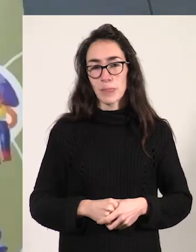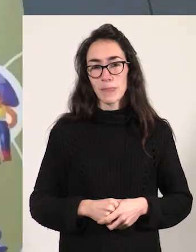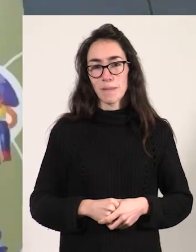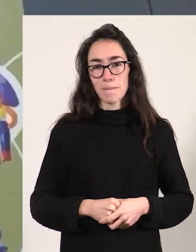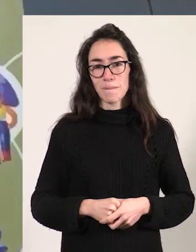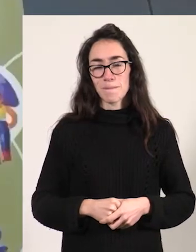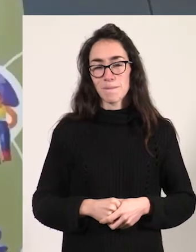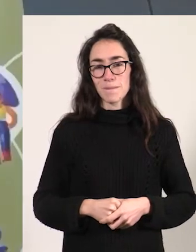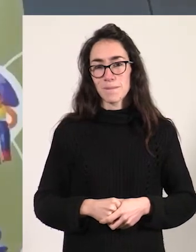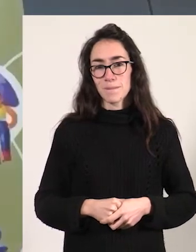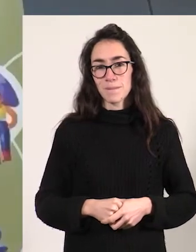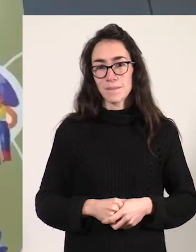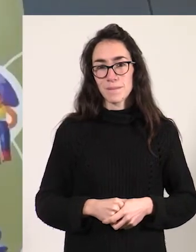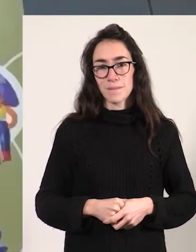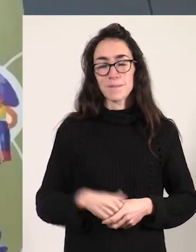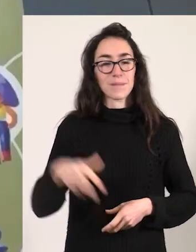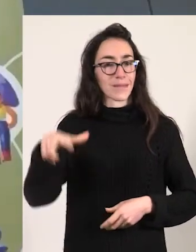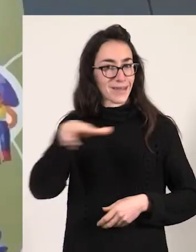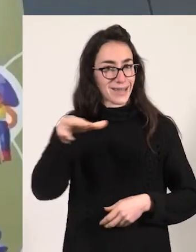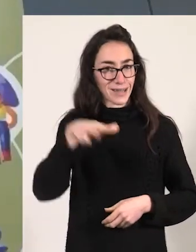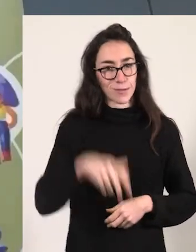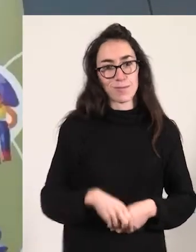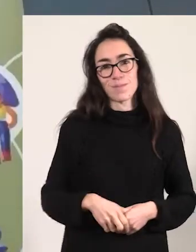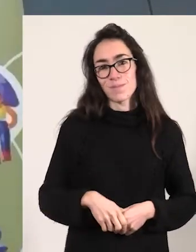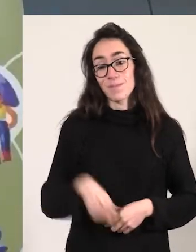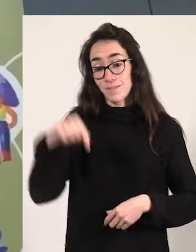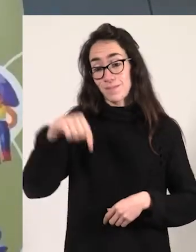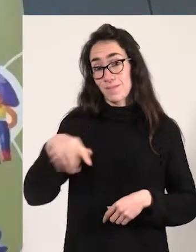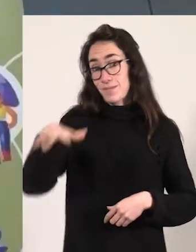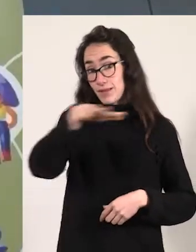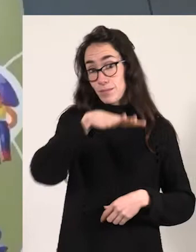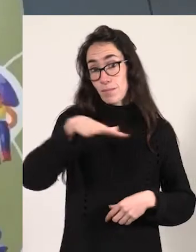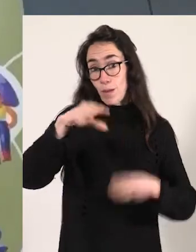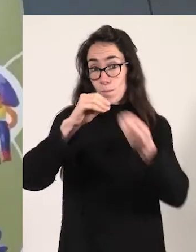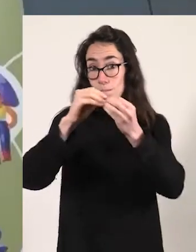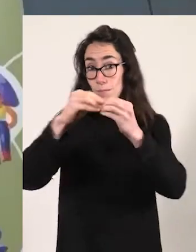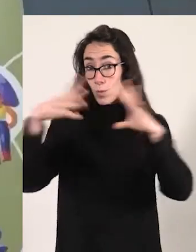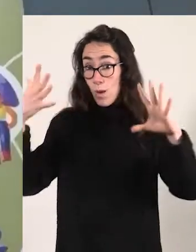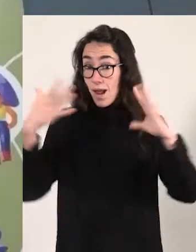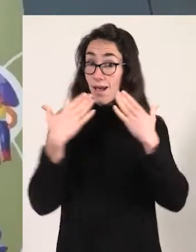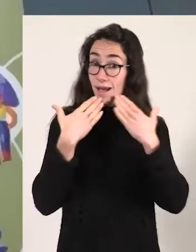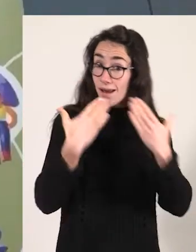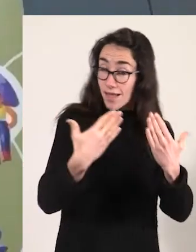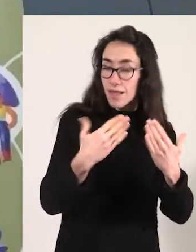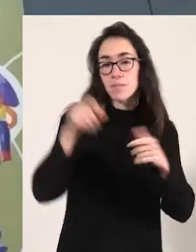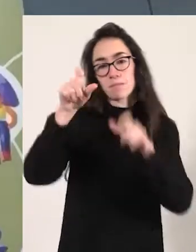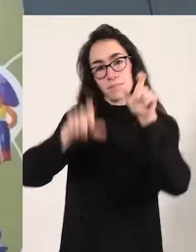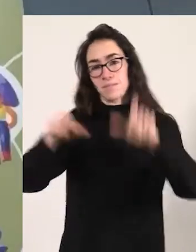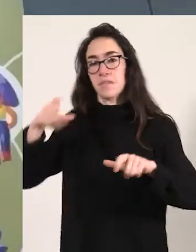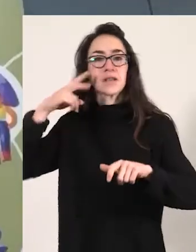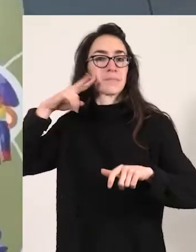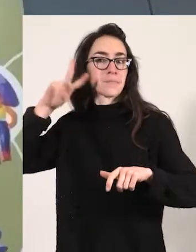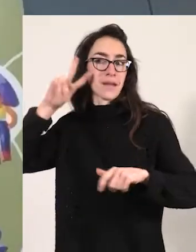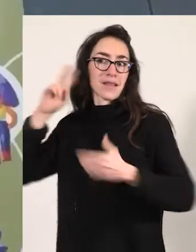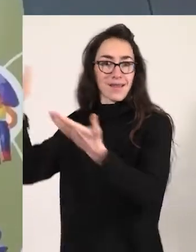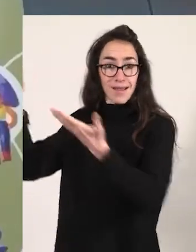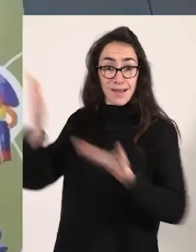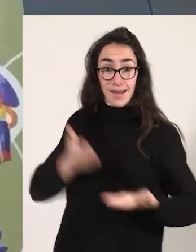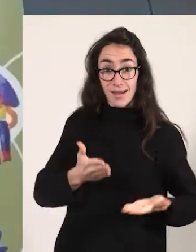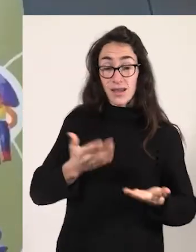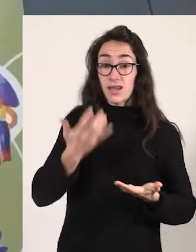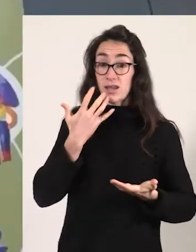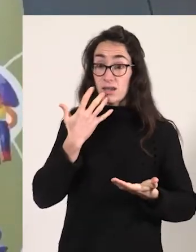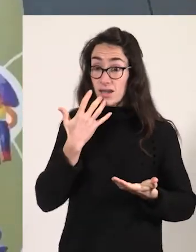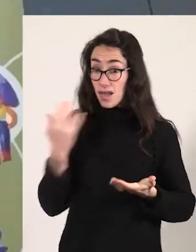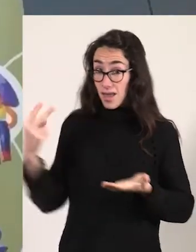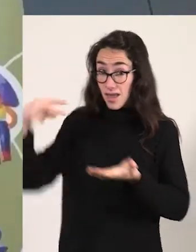egindako lanarengatik eta aleginagatik. Gracias a este espacio virtual vamos a contar con personas